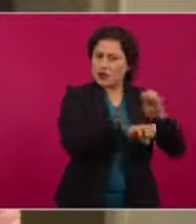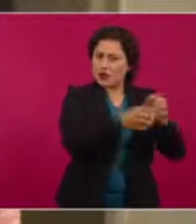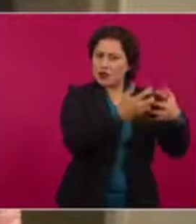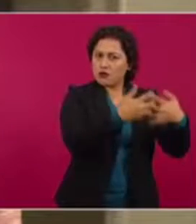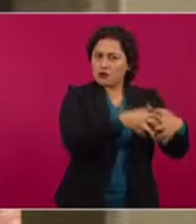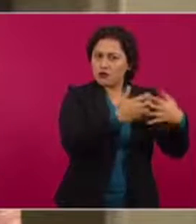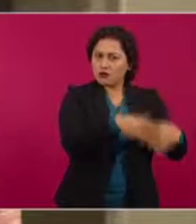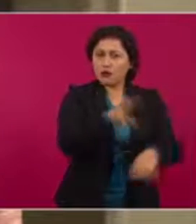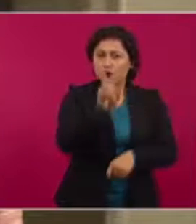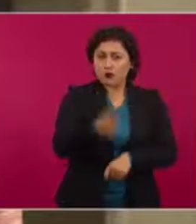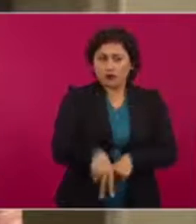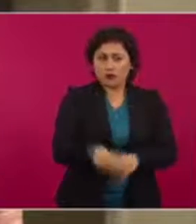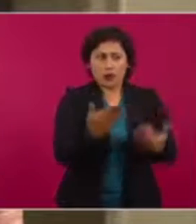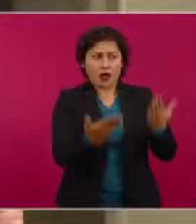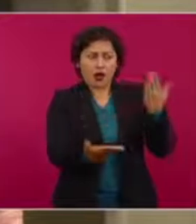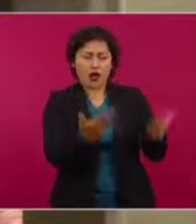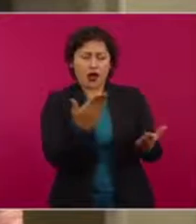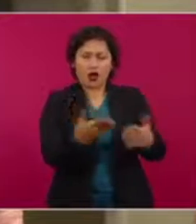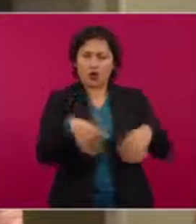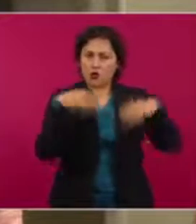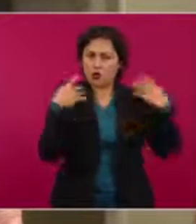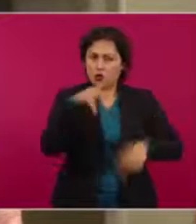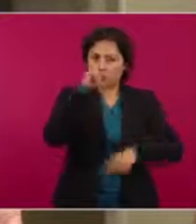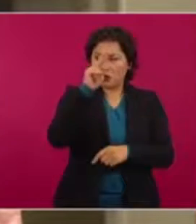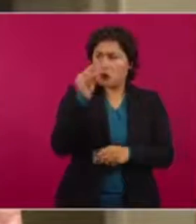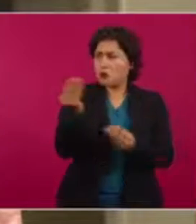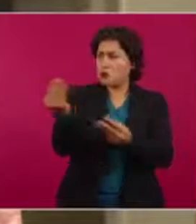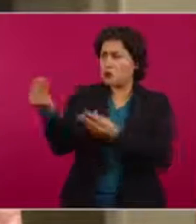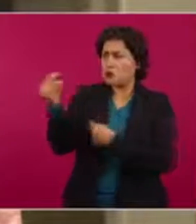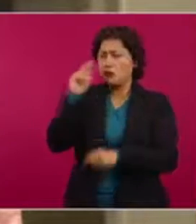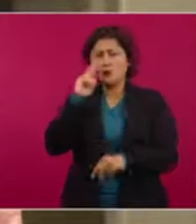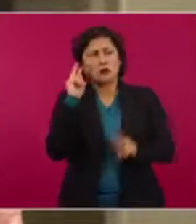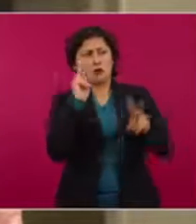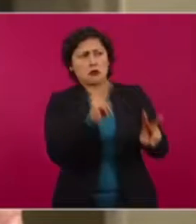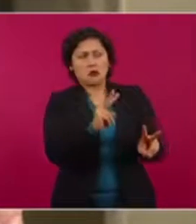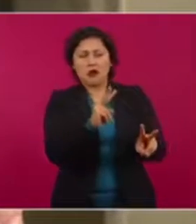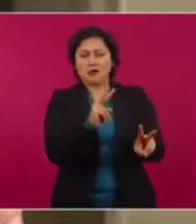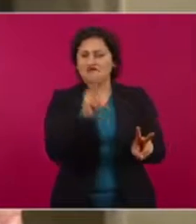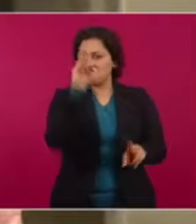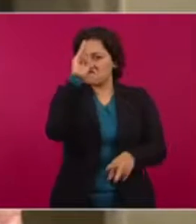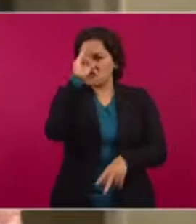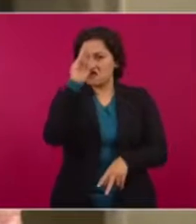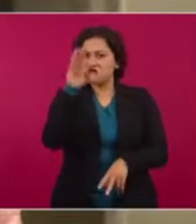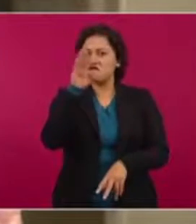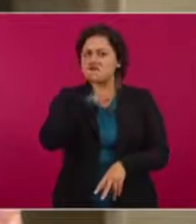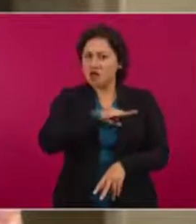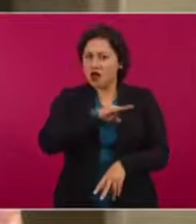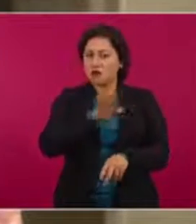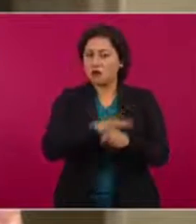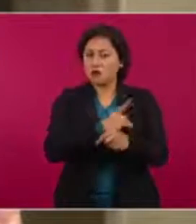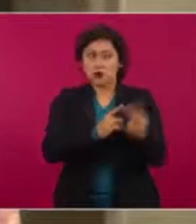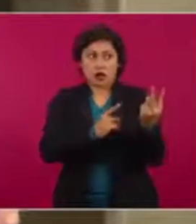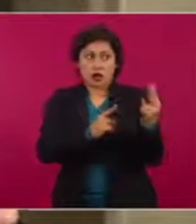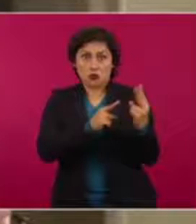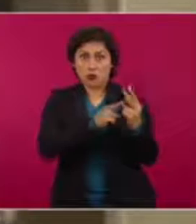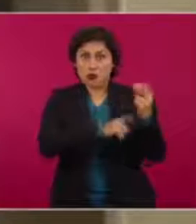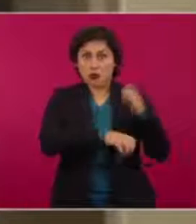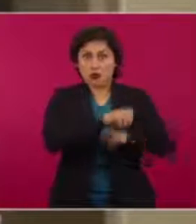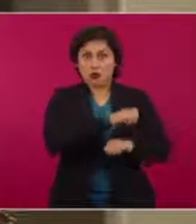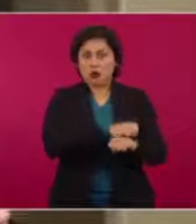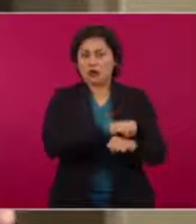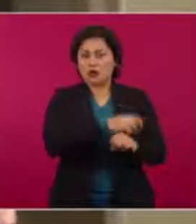malinterpretado y es, pues la verdad, hablando con especialistas, es ilegal, ¿no? Y por eso la